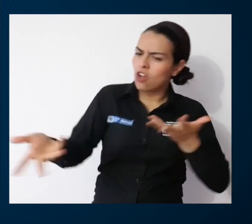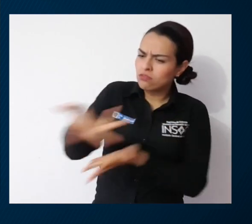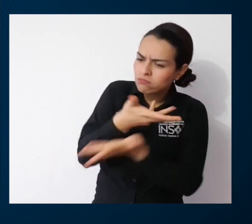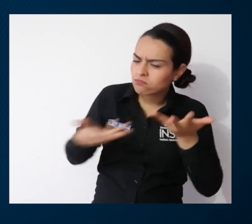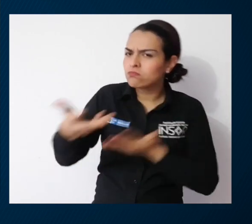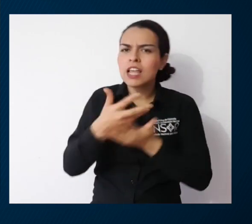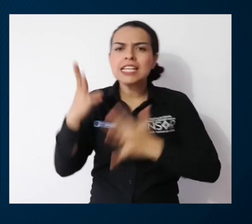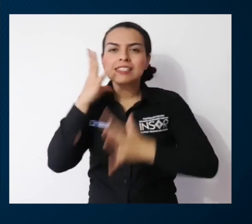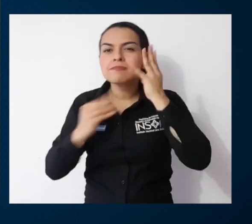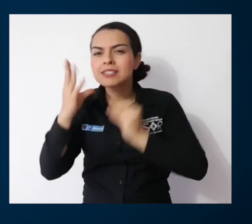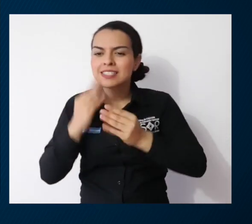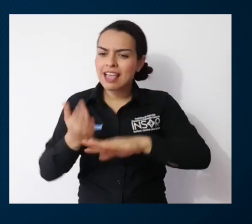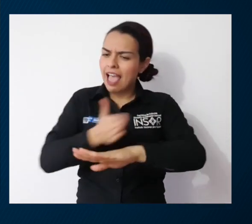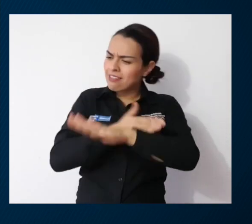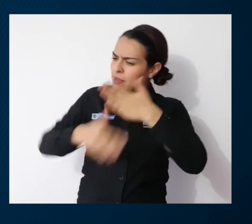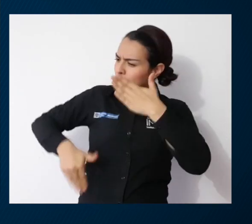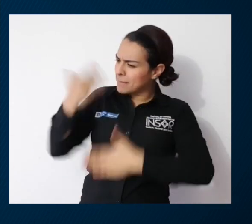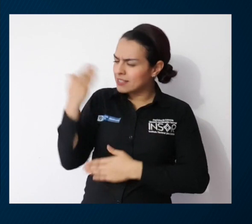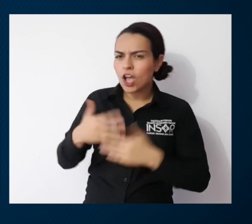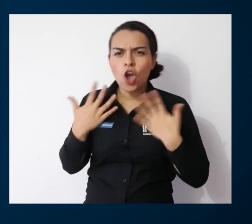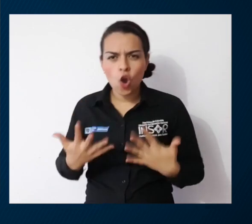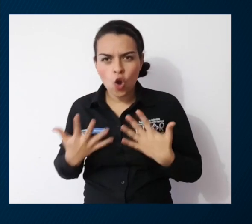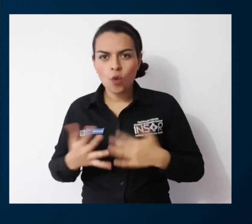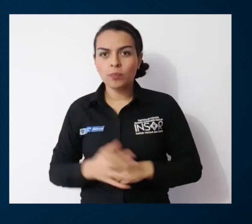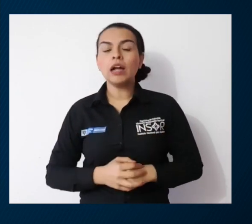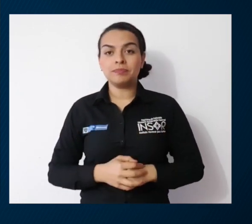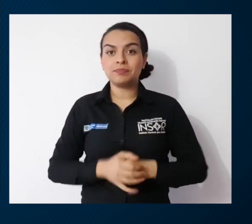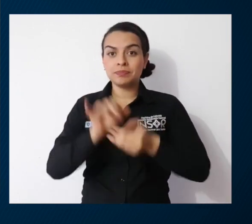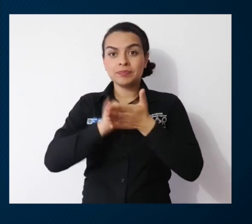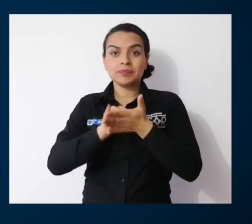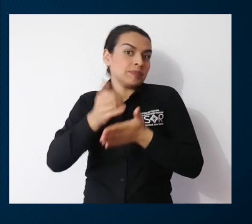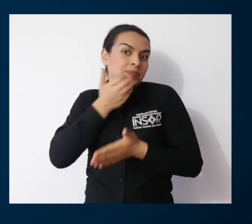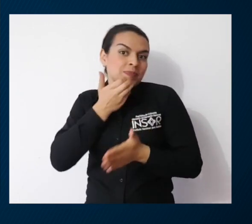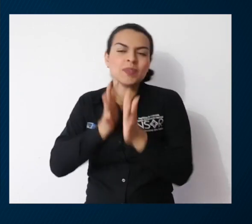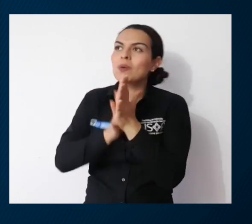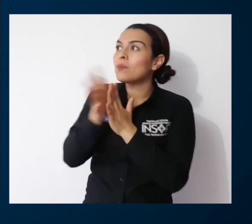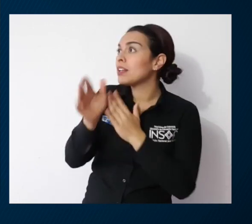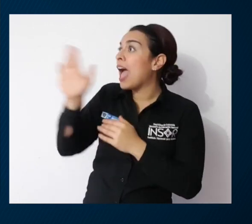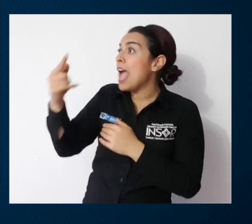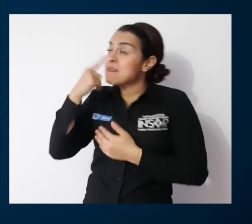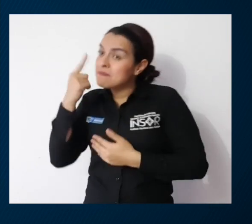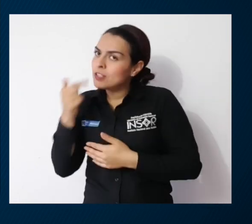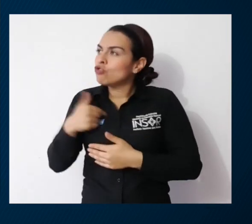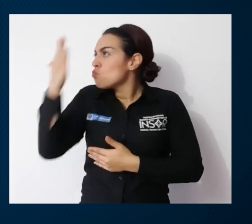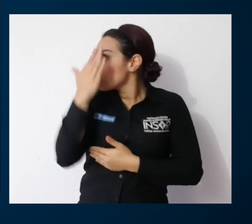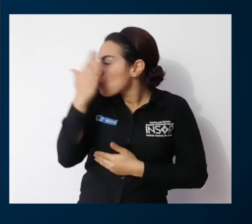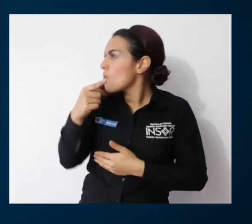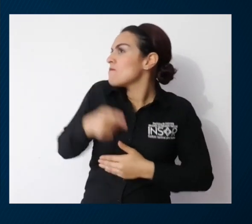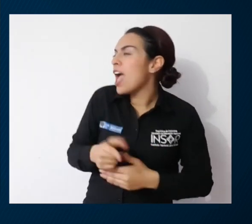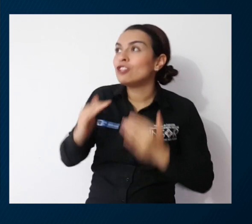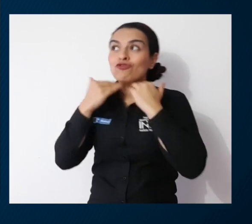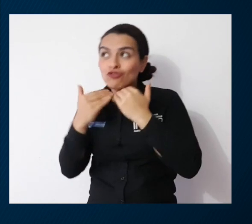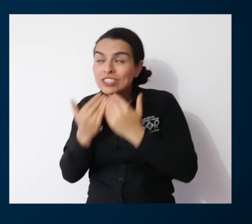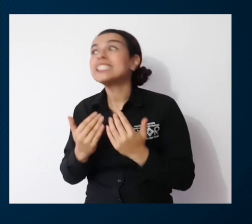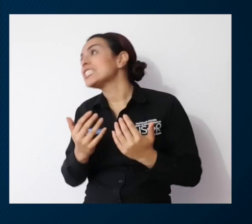momentos iniciales. Vea, estoy intentando esto, no sé si va a funcionar, pero lo estoy intentando. ¿Qué le parece?